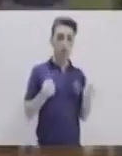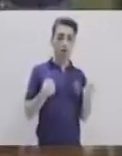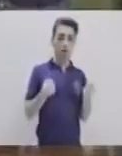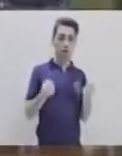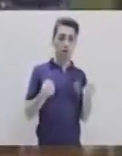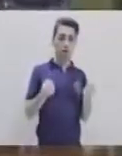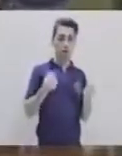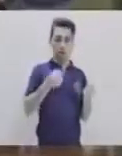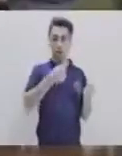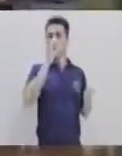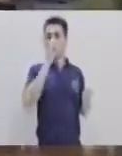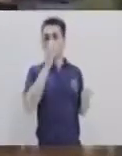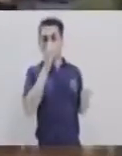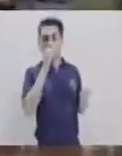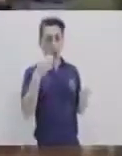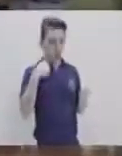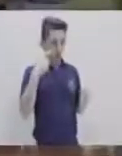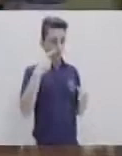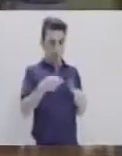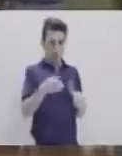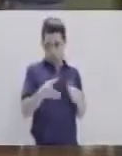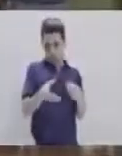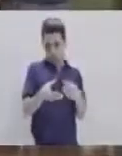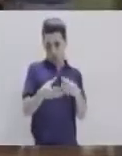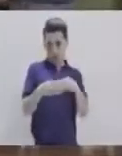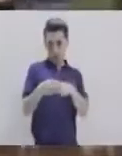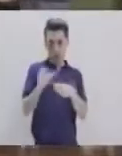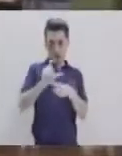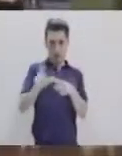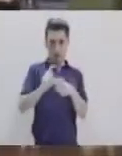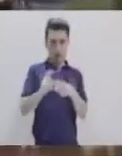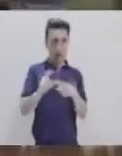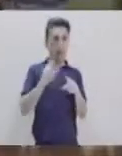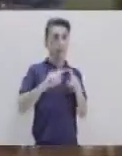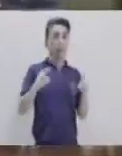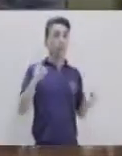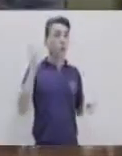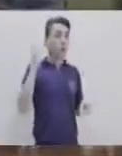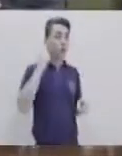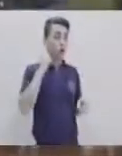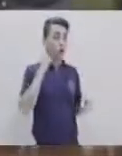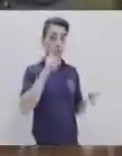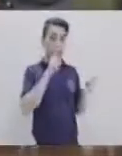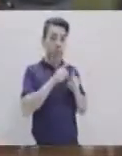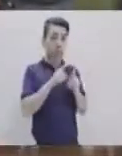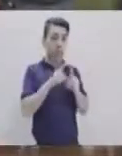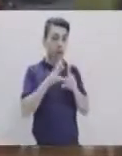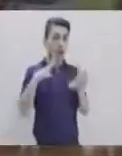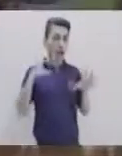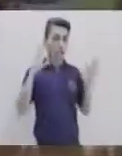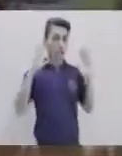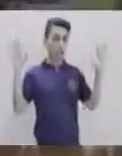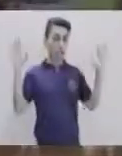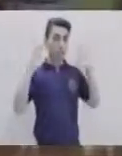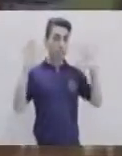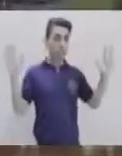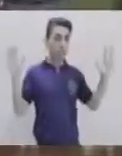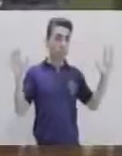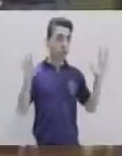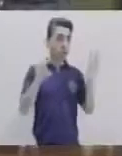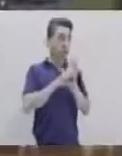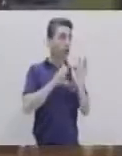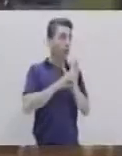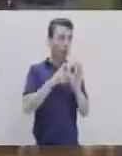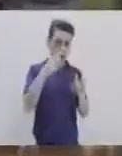algo, puedo tomar algo porque yo lo miro, pero nuestro oído también produce algunas cosas así. Por